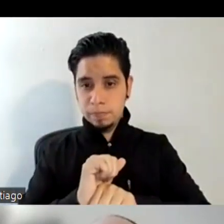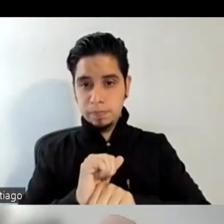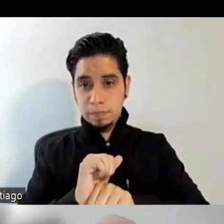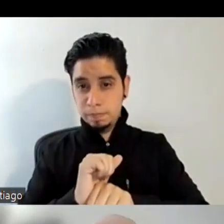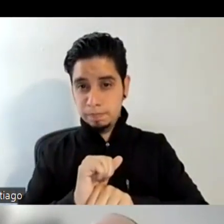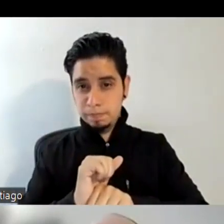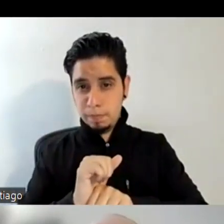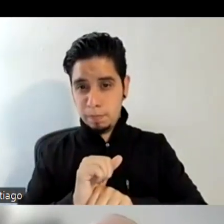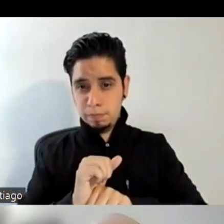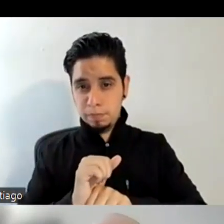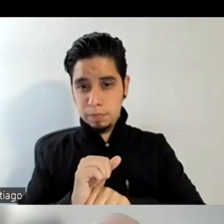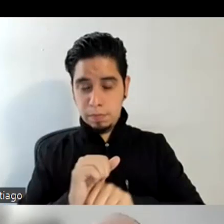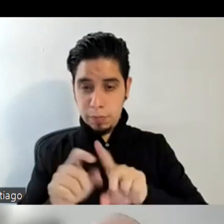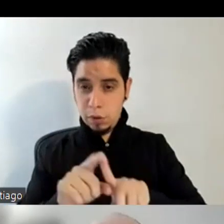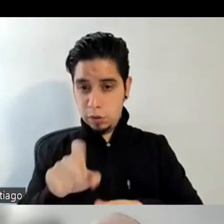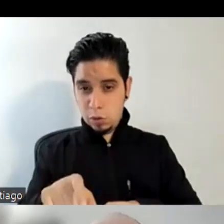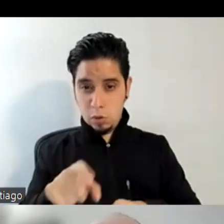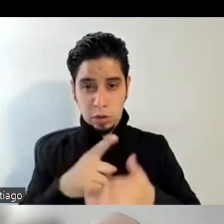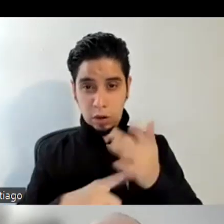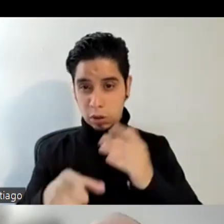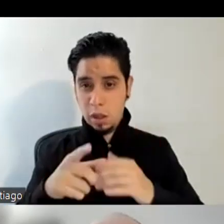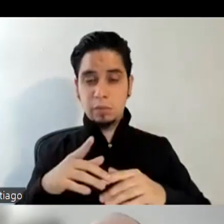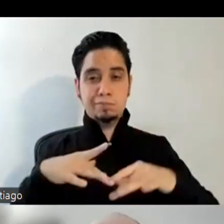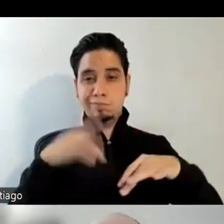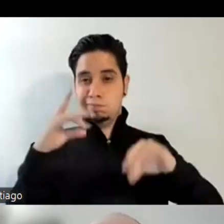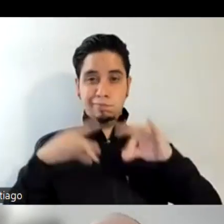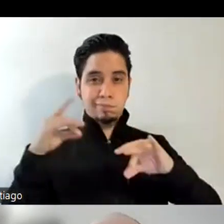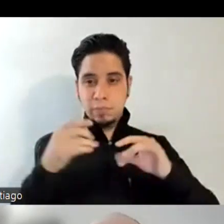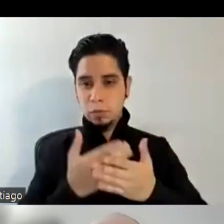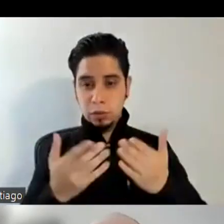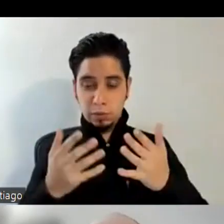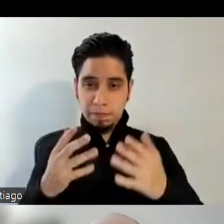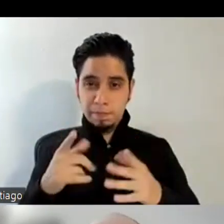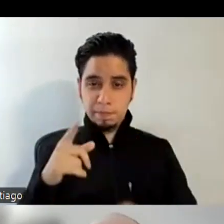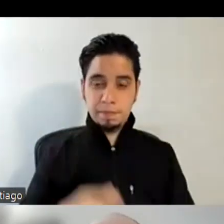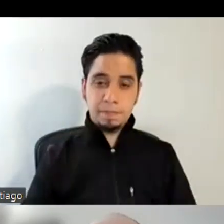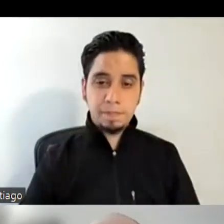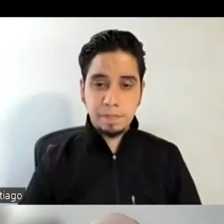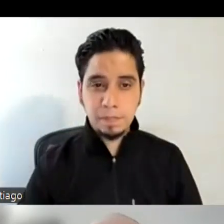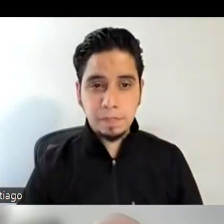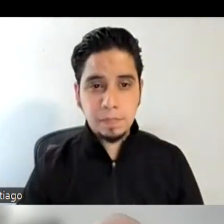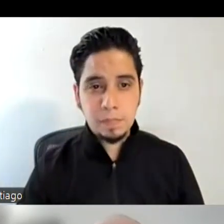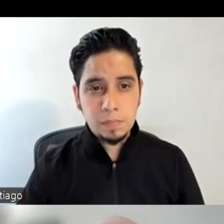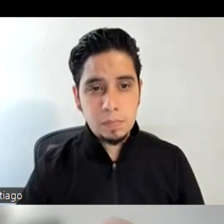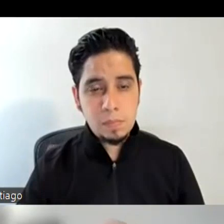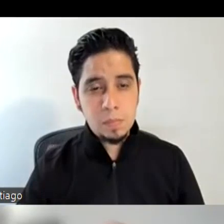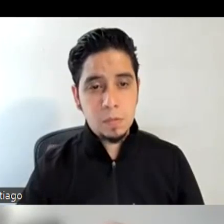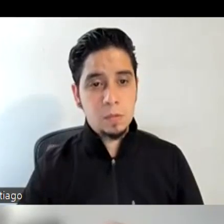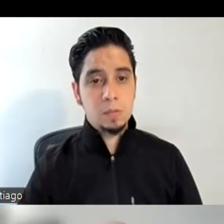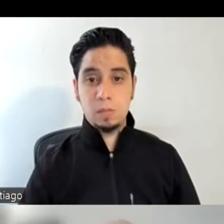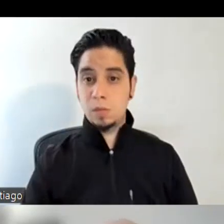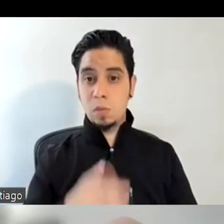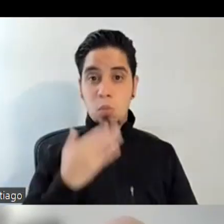campo. O sea, pero necesito que descubran, que busquen, que exploren, que vayan más allá de... Pero es bueno que tú